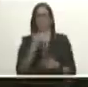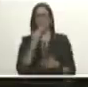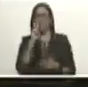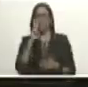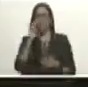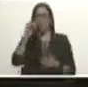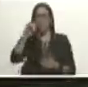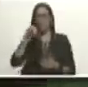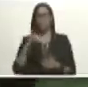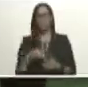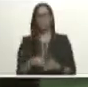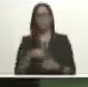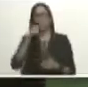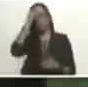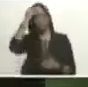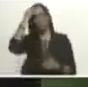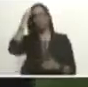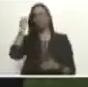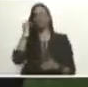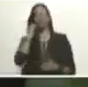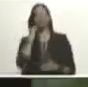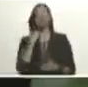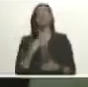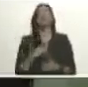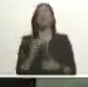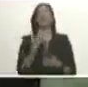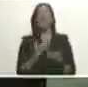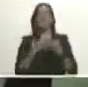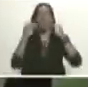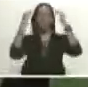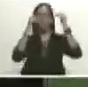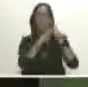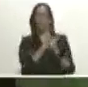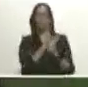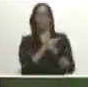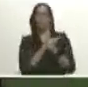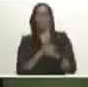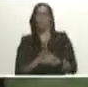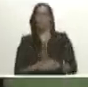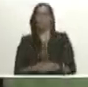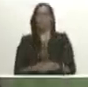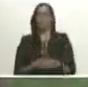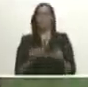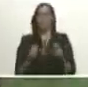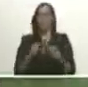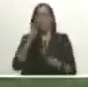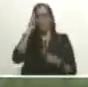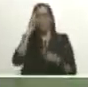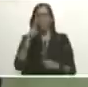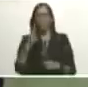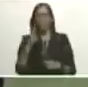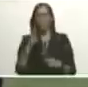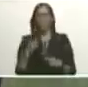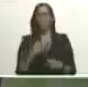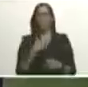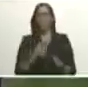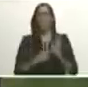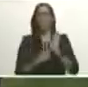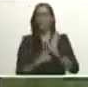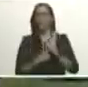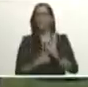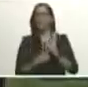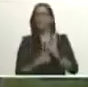adelante, aquí. Mi comandante saludo en jefe. Saludo a todo el personal. Gracias, mi comandante en jefe. Mi comandante en jefe, muy respetuosamente, le quiero presentar